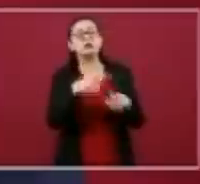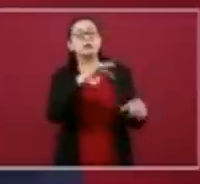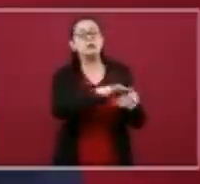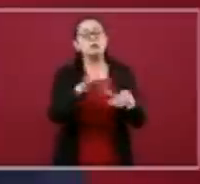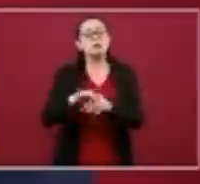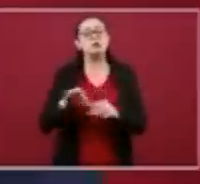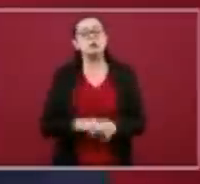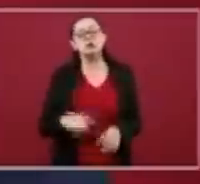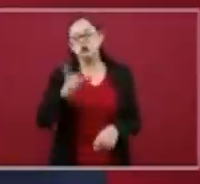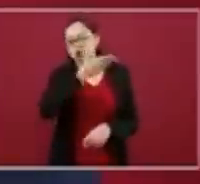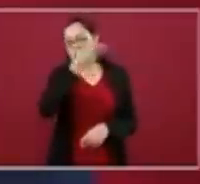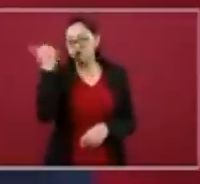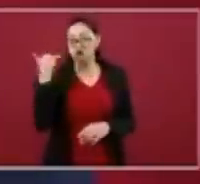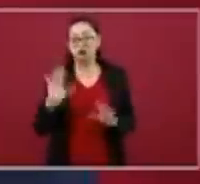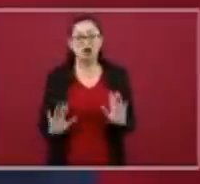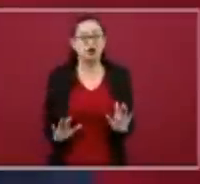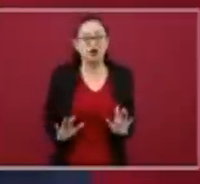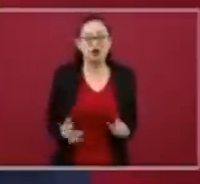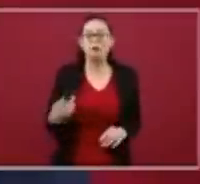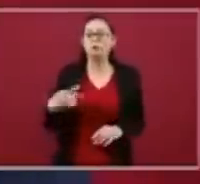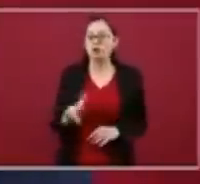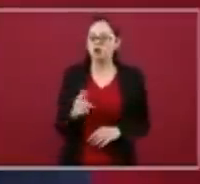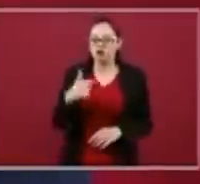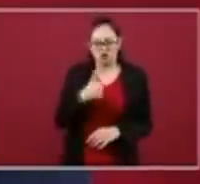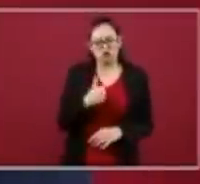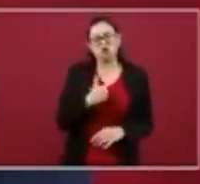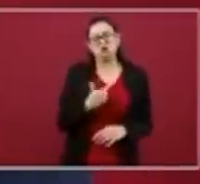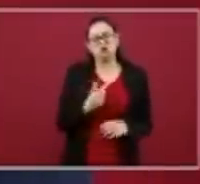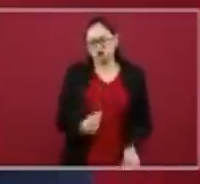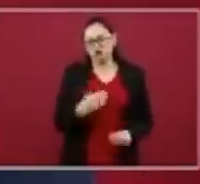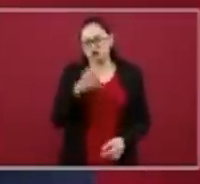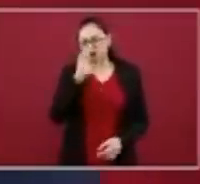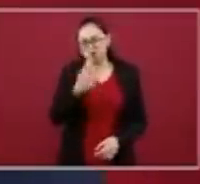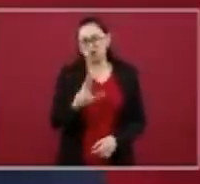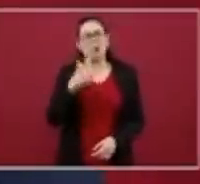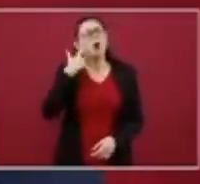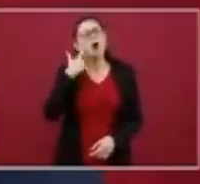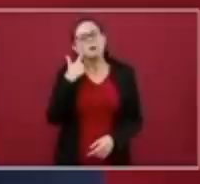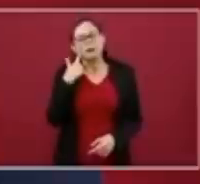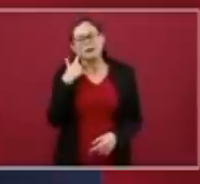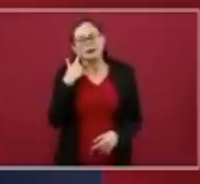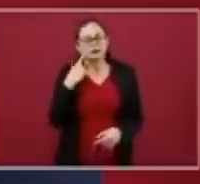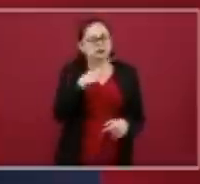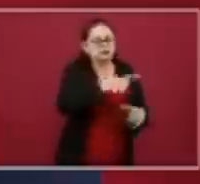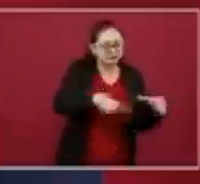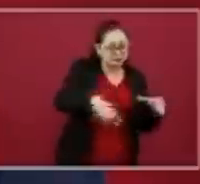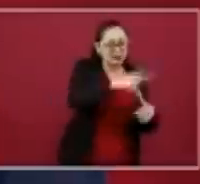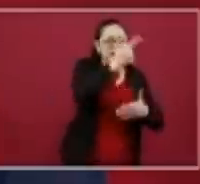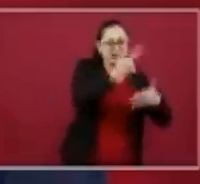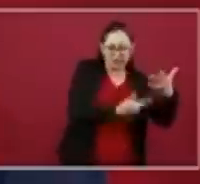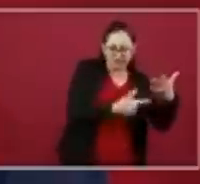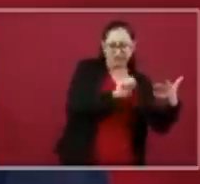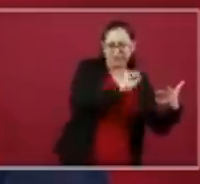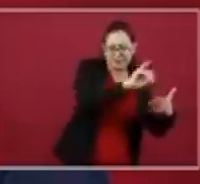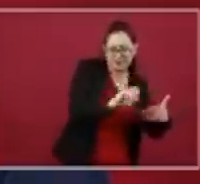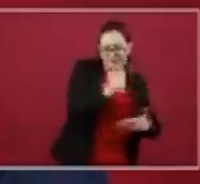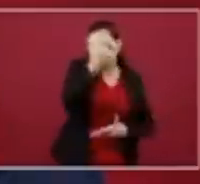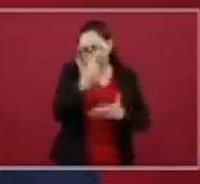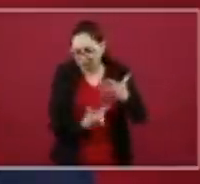O sea, pues yo voy a tratar aquí de, con todo respeto, de decir estos votaron a favor, estos votaron en